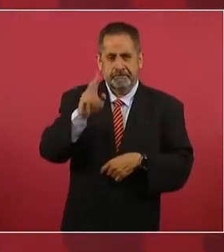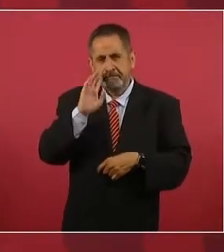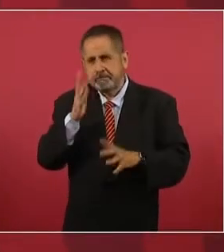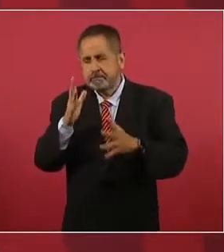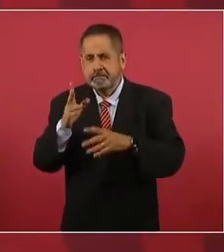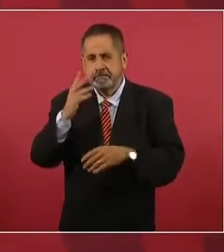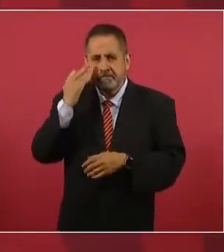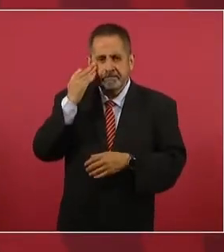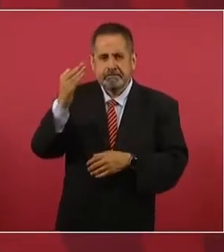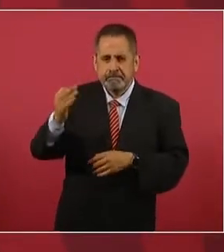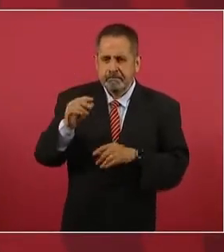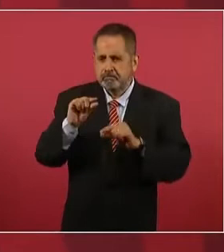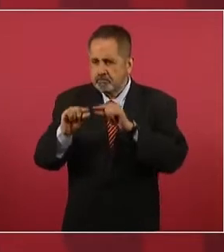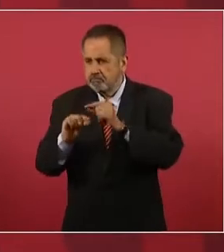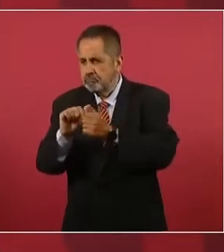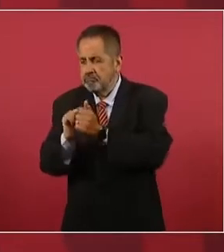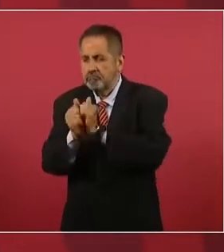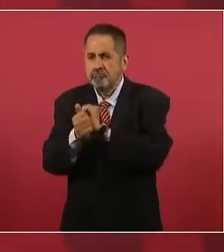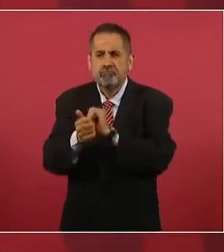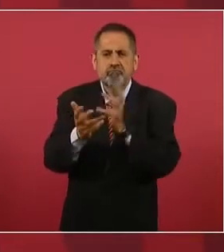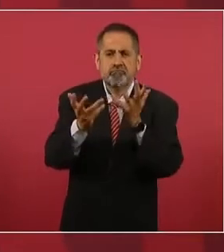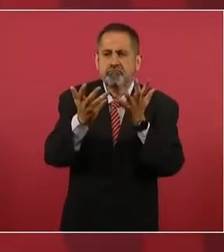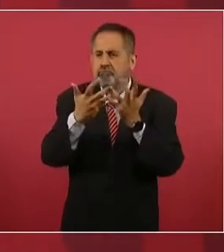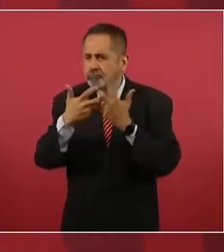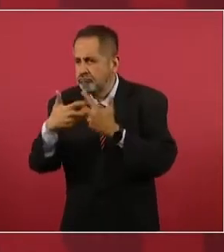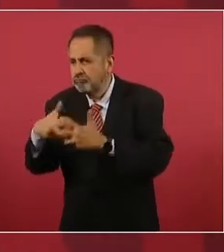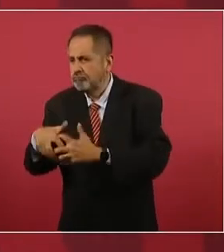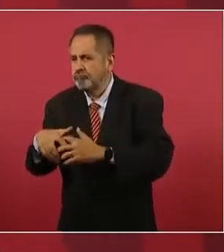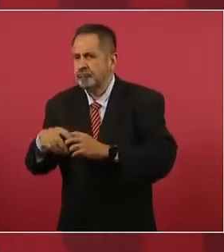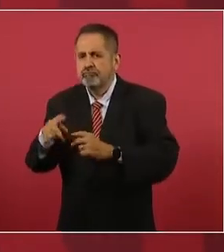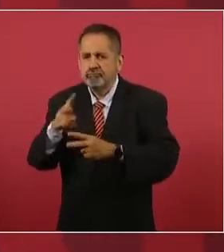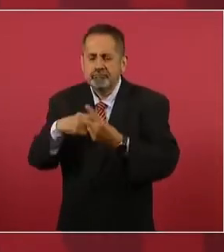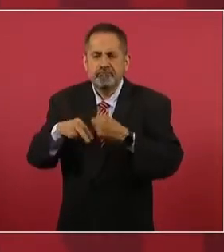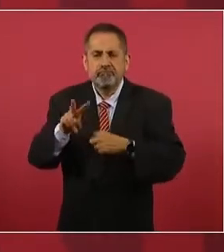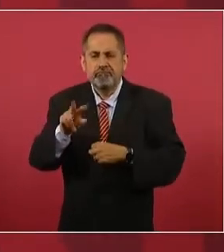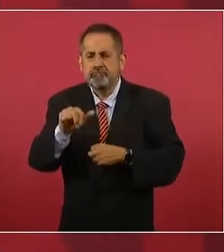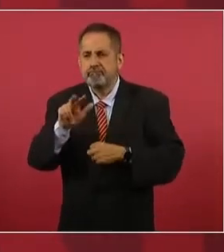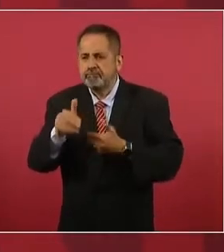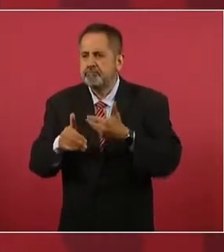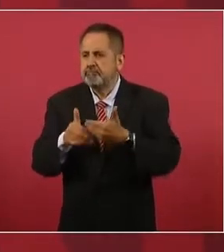que integrarse, ¿sí? Y lleva tiempo